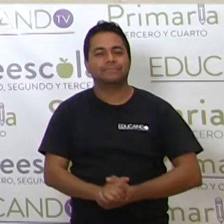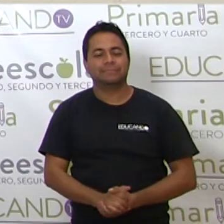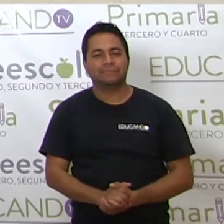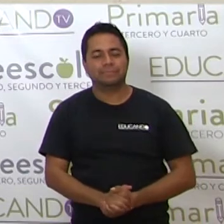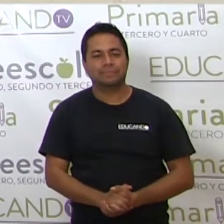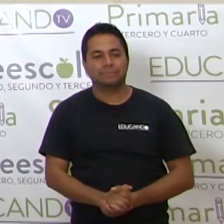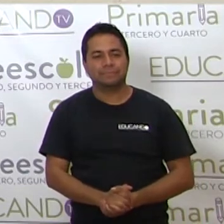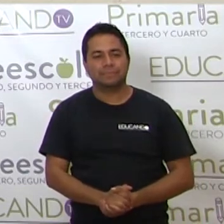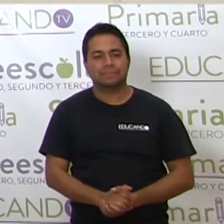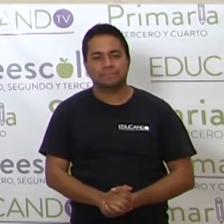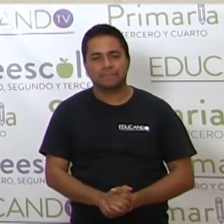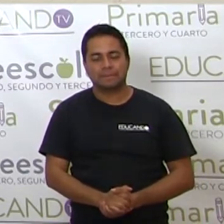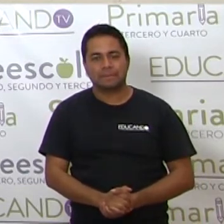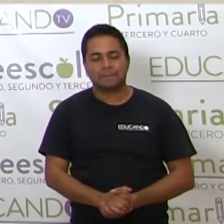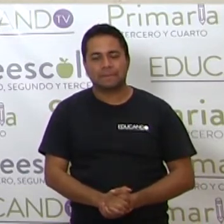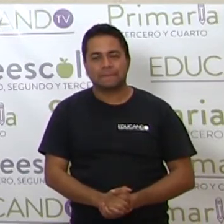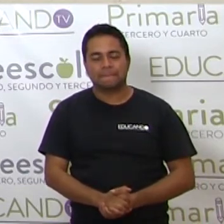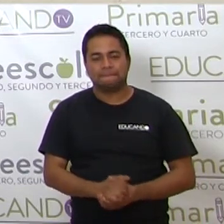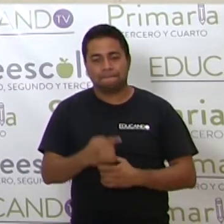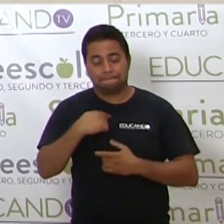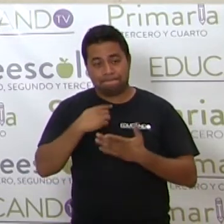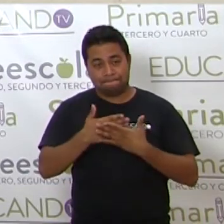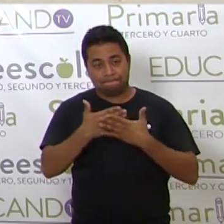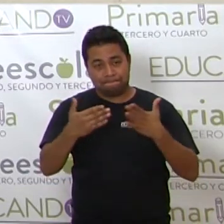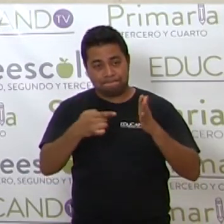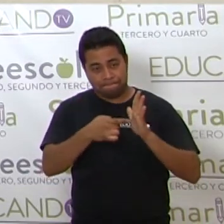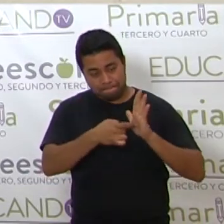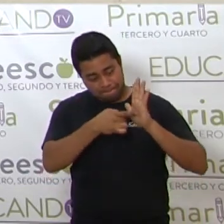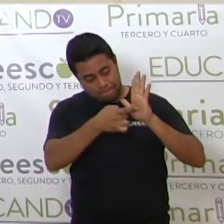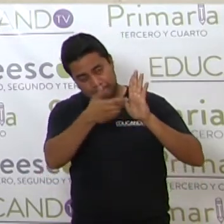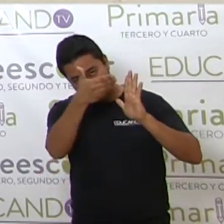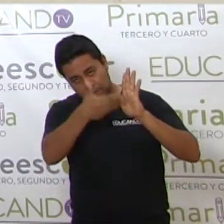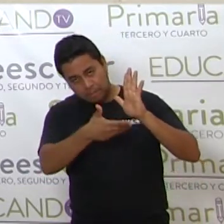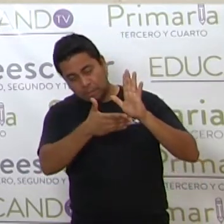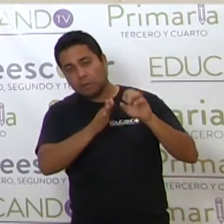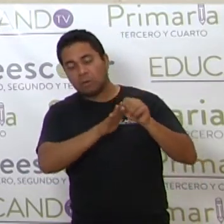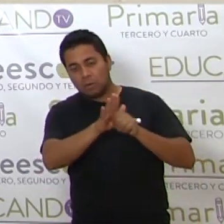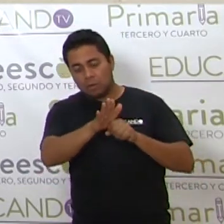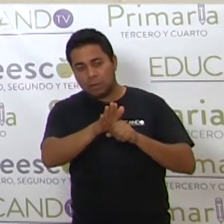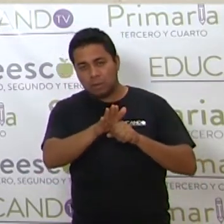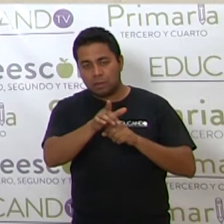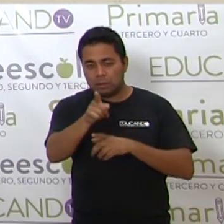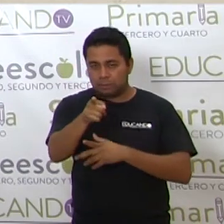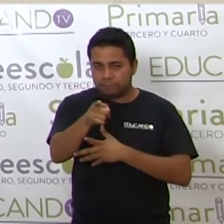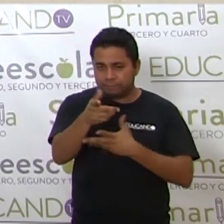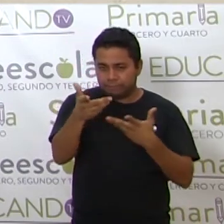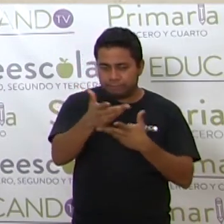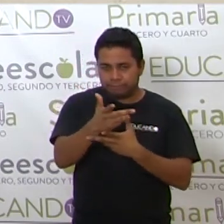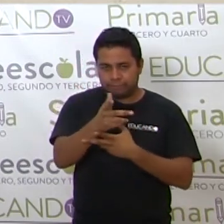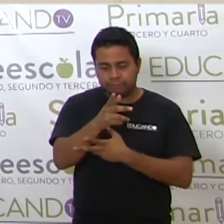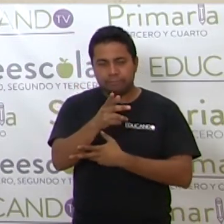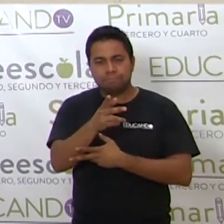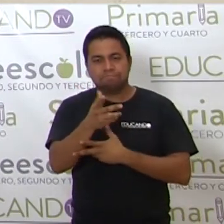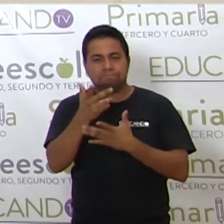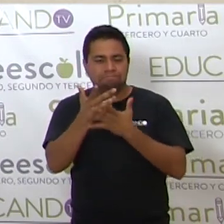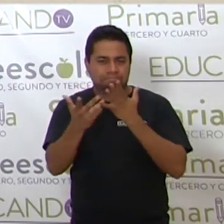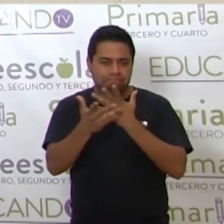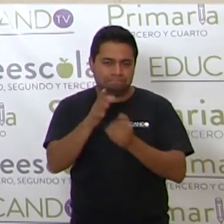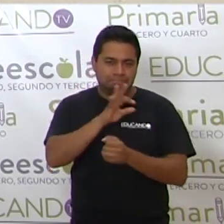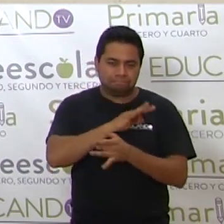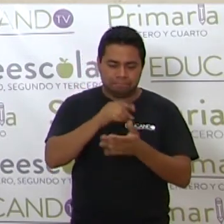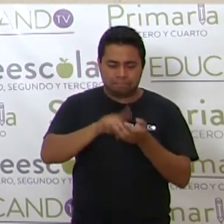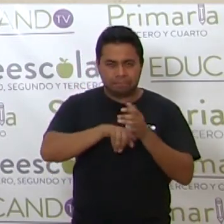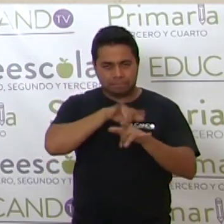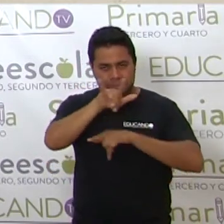te voy a presentar algunas cosas que nosotros podemos ver y hacer en las